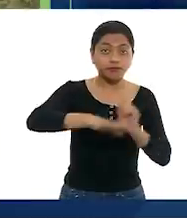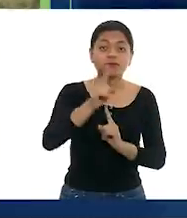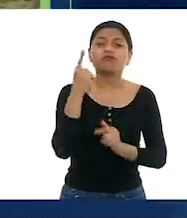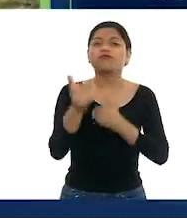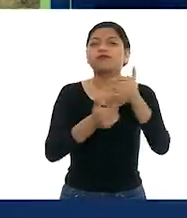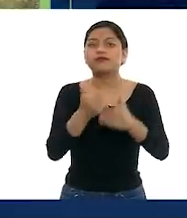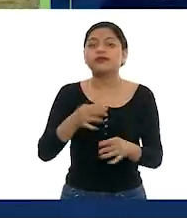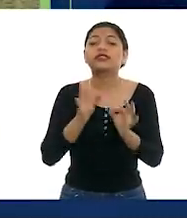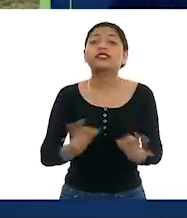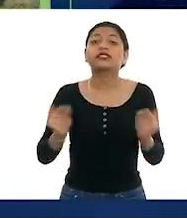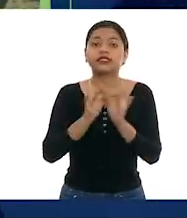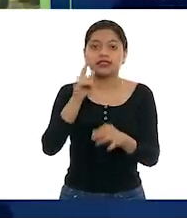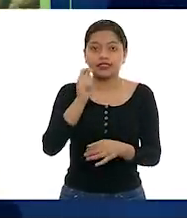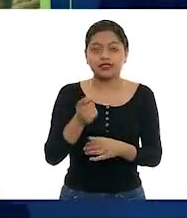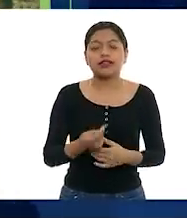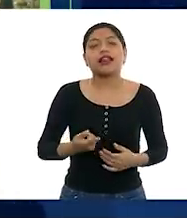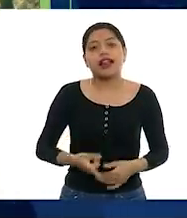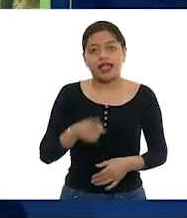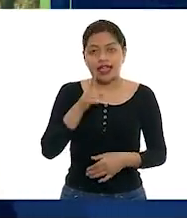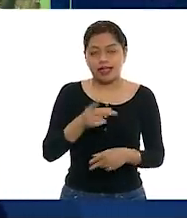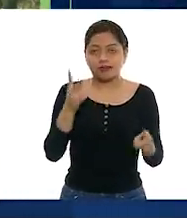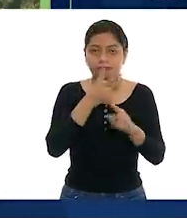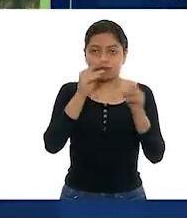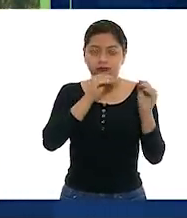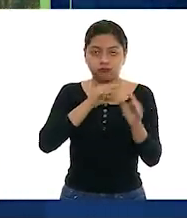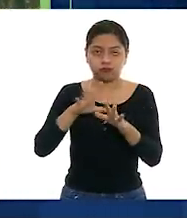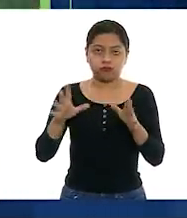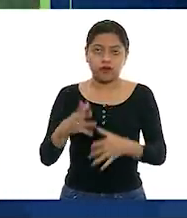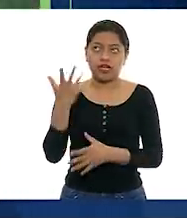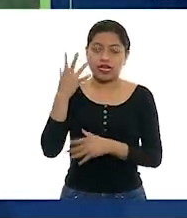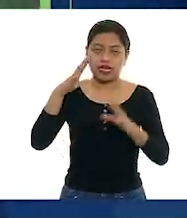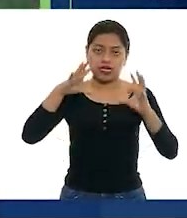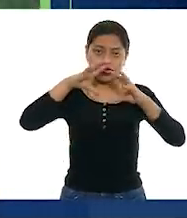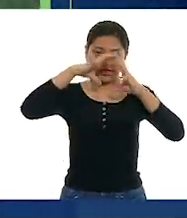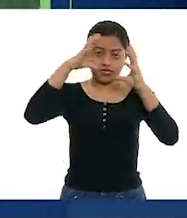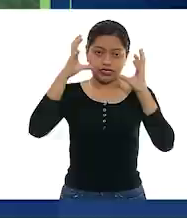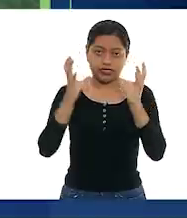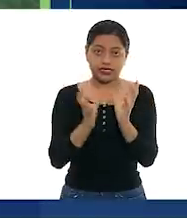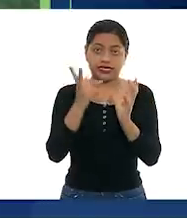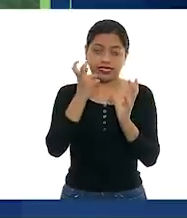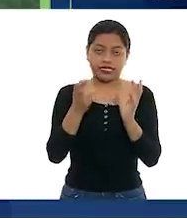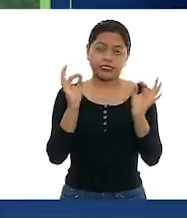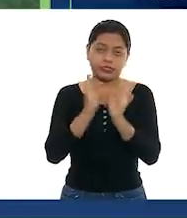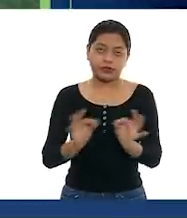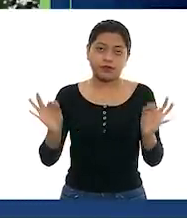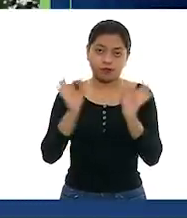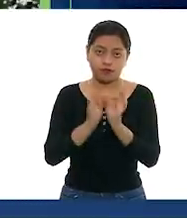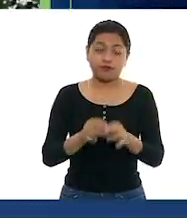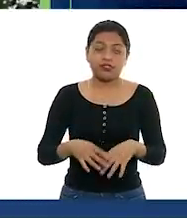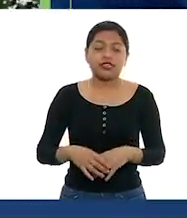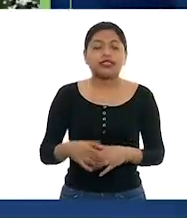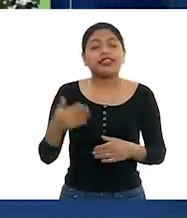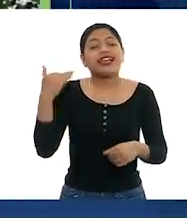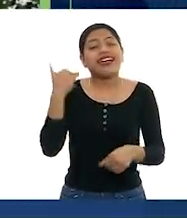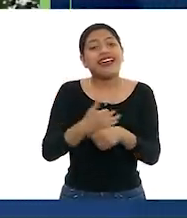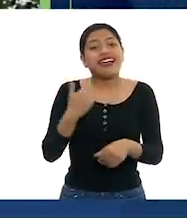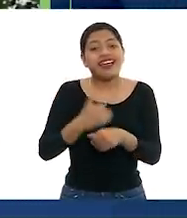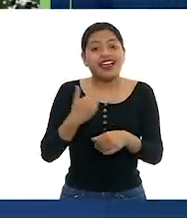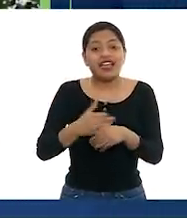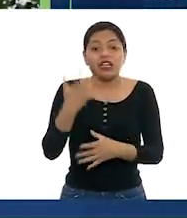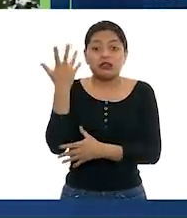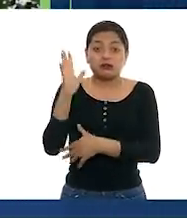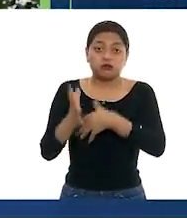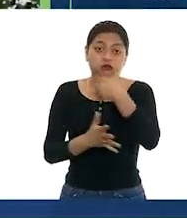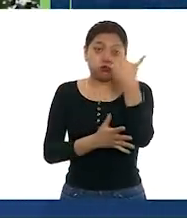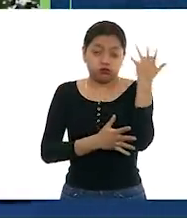importantes es el almacenamiento de dióxido de carbono que se encuentra en la atmósfera y que es el principal gas de efecto invernadero. Por eso, a los